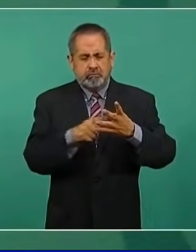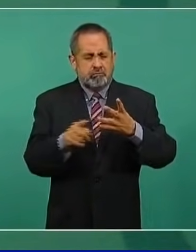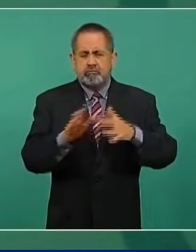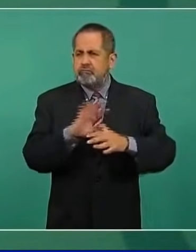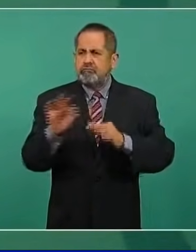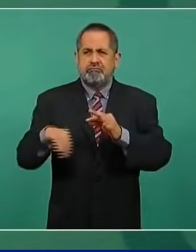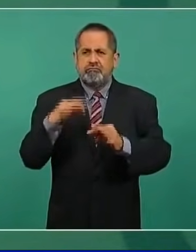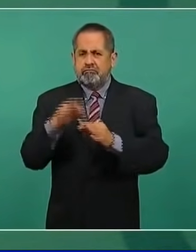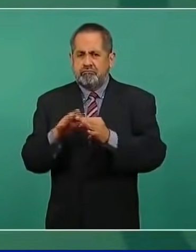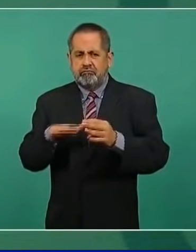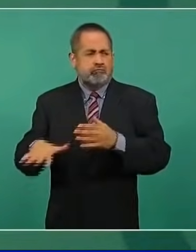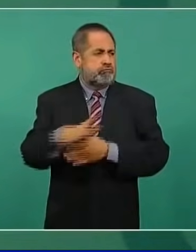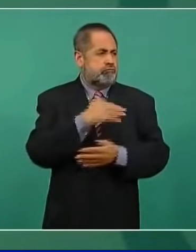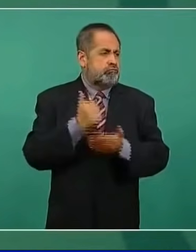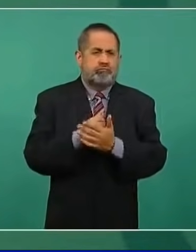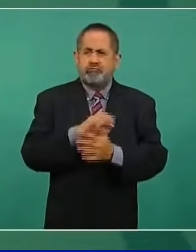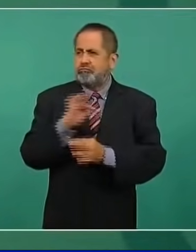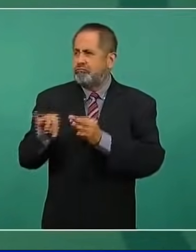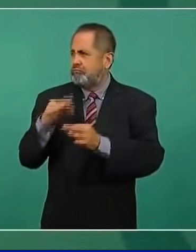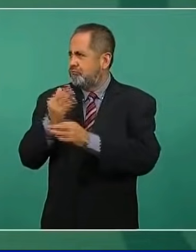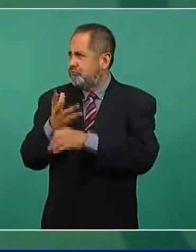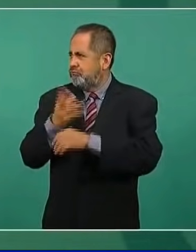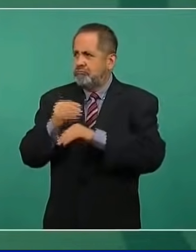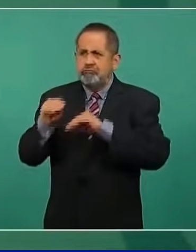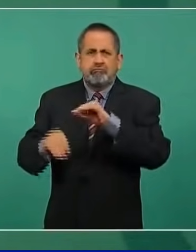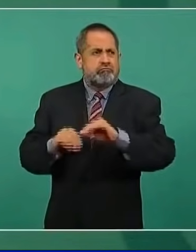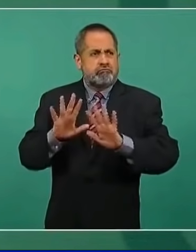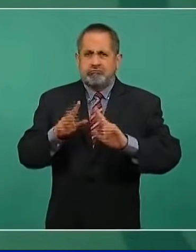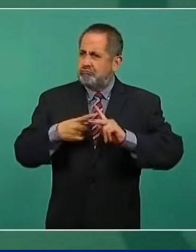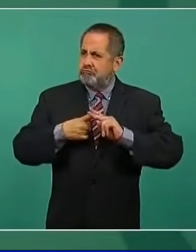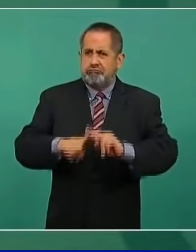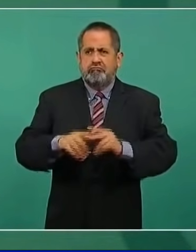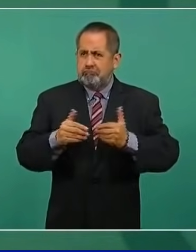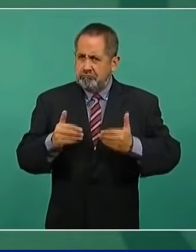bienestar terminados, equipados, funcionando.